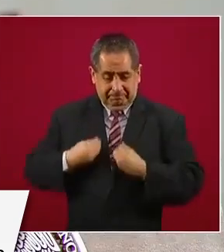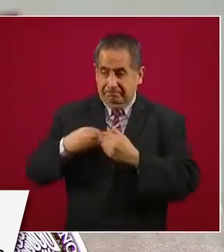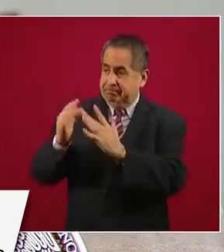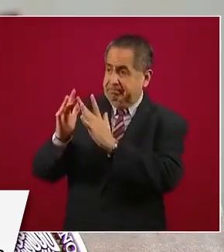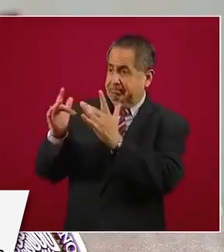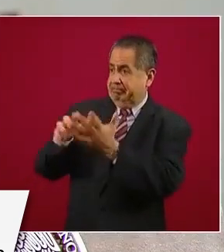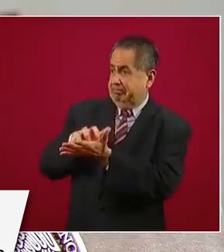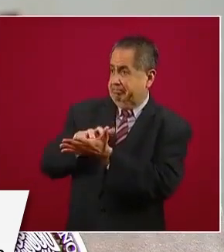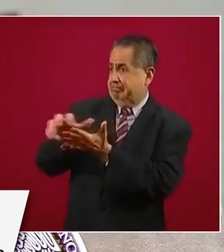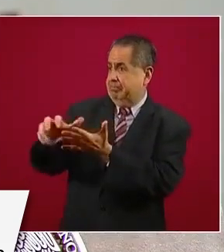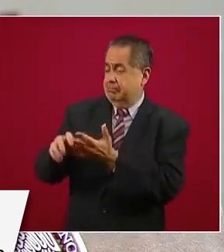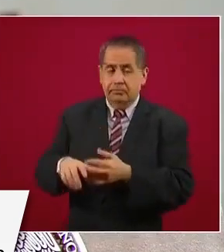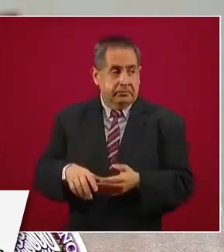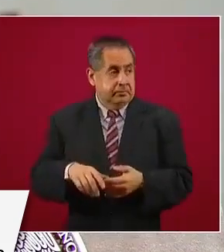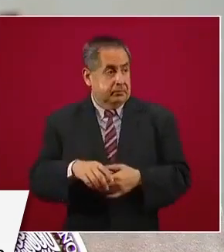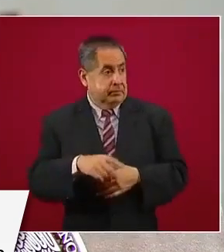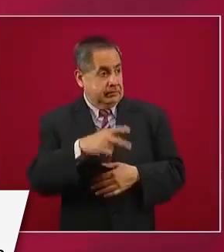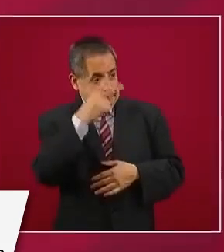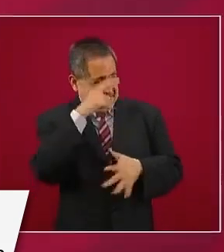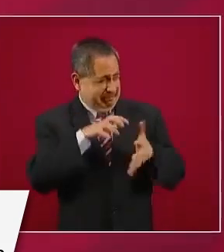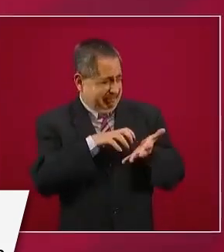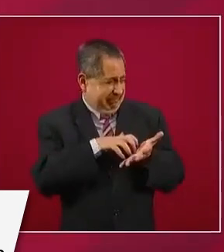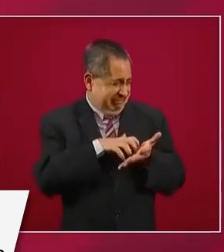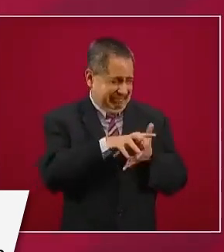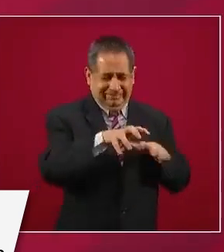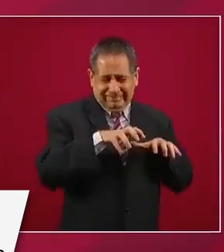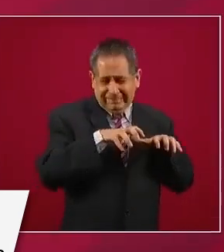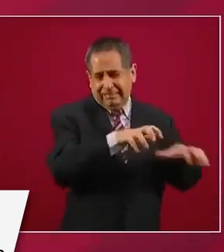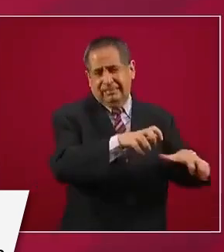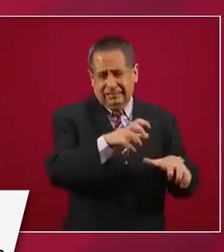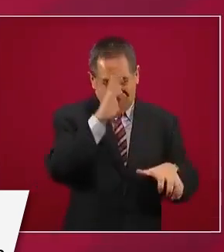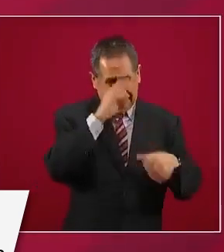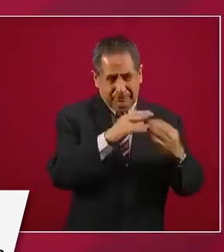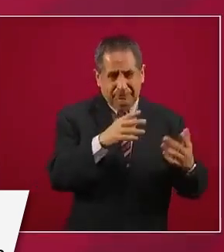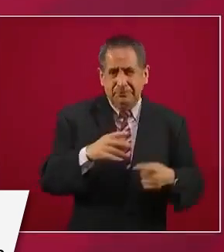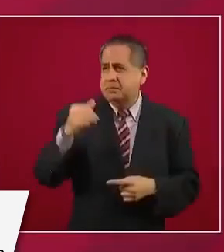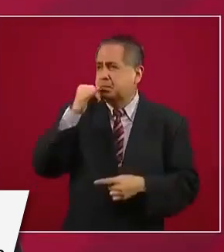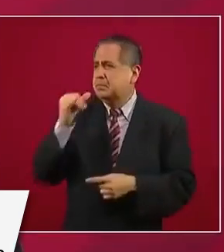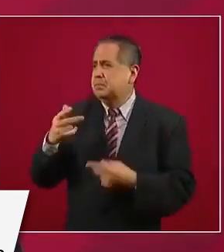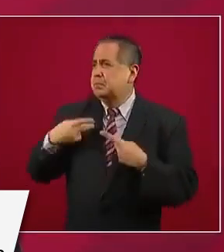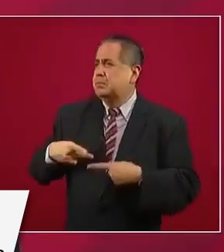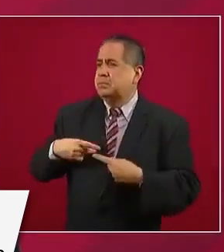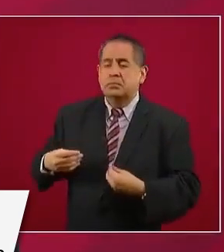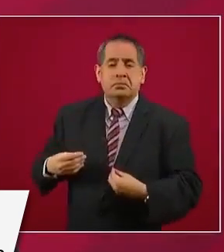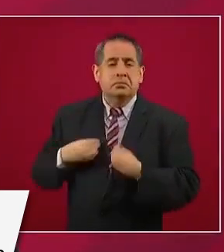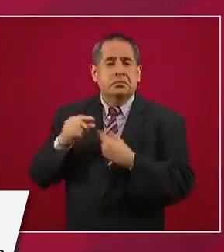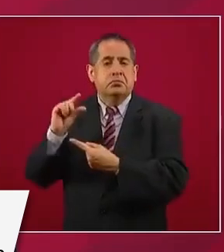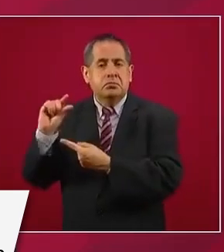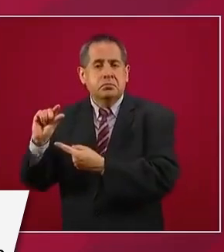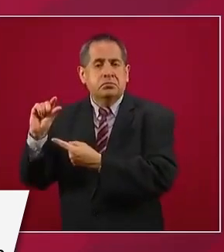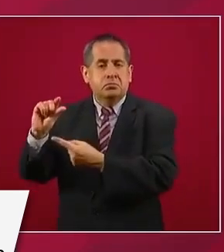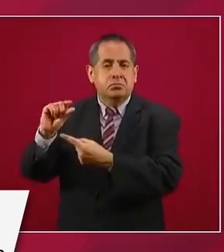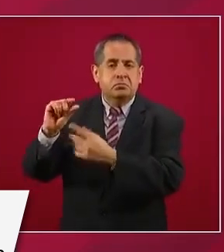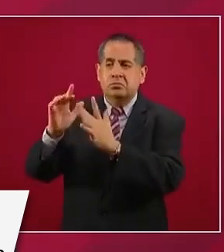de Francia, de Italia, con la población de México?